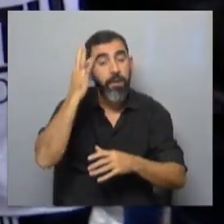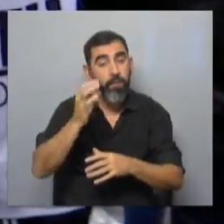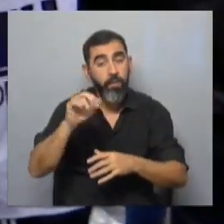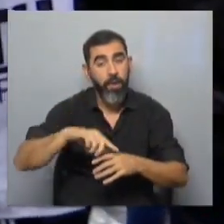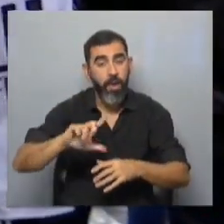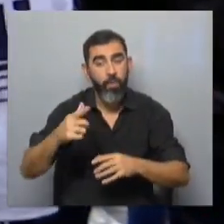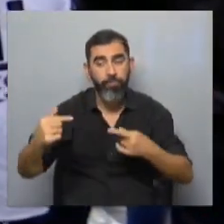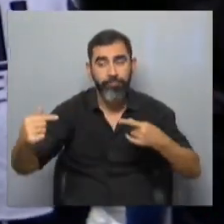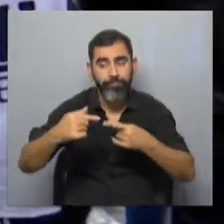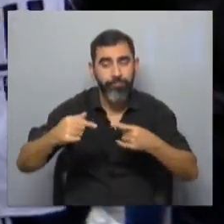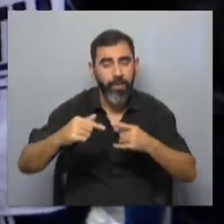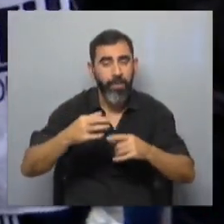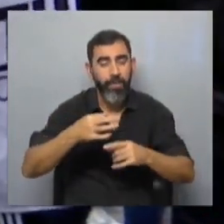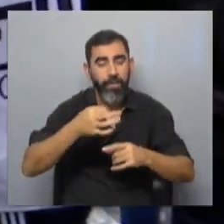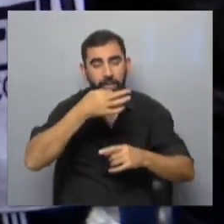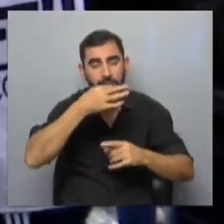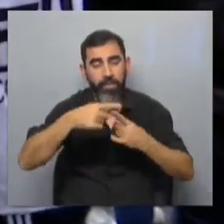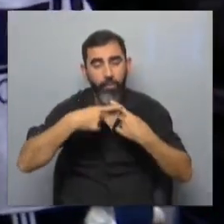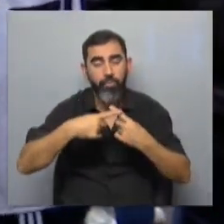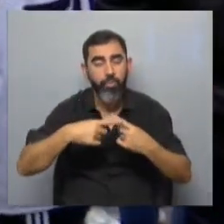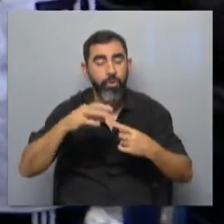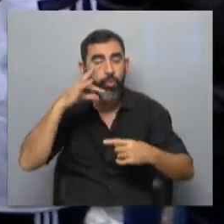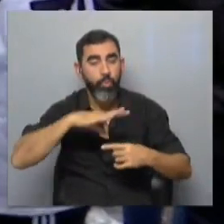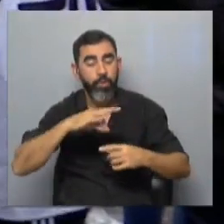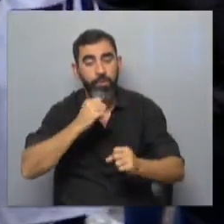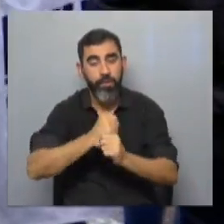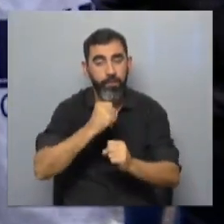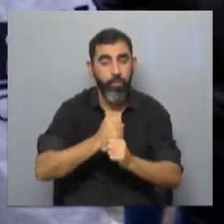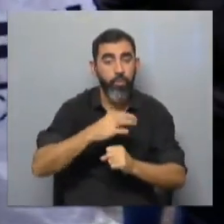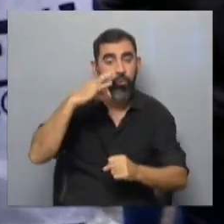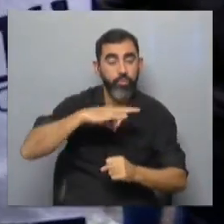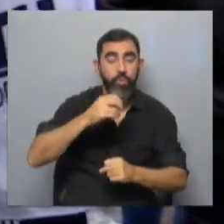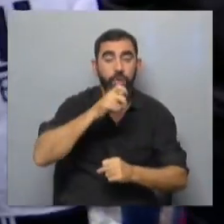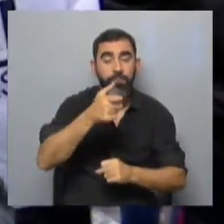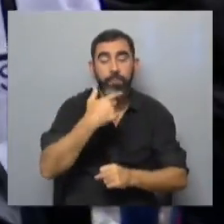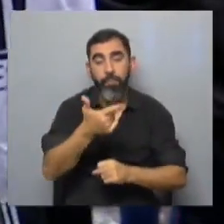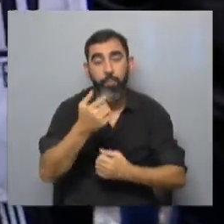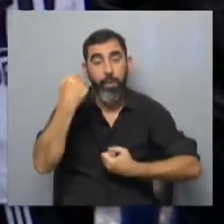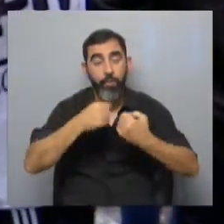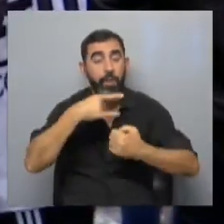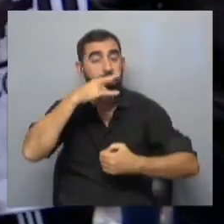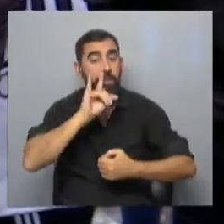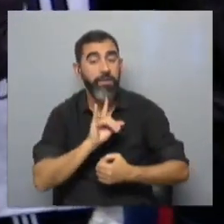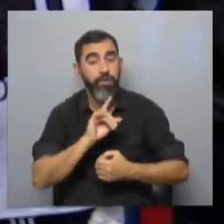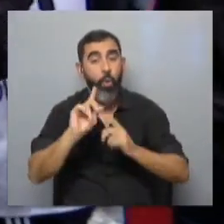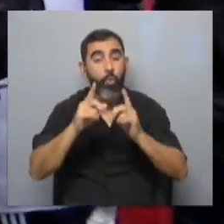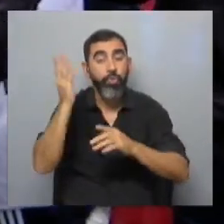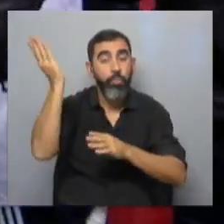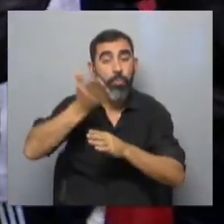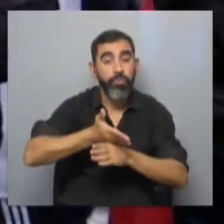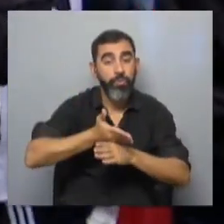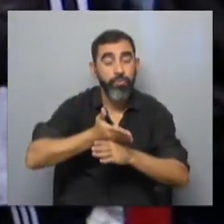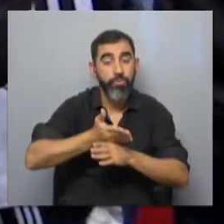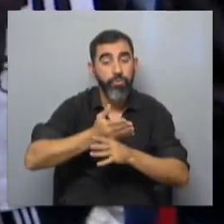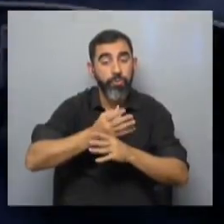no hay contradicción entre la discusión del salario y los puestos de trabajo. El salario significa, por ejemplo, en la industria láctea tan solo el 11% de